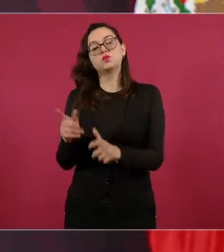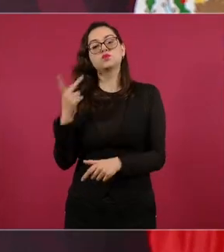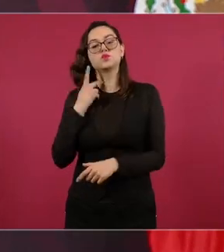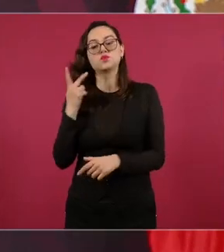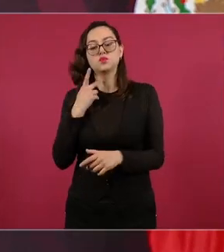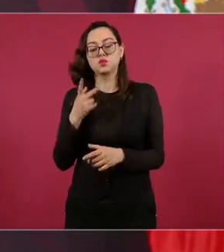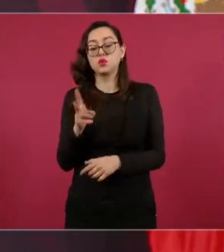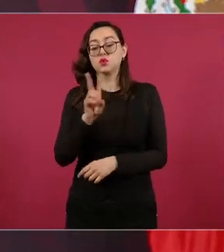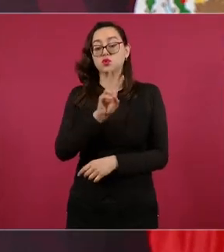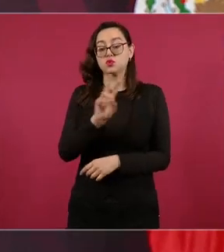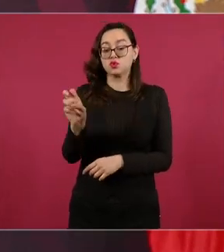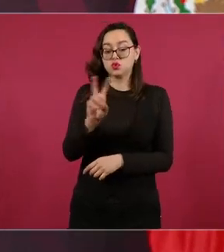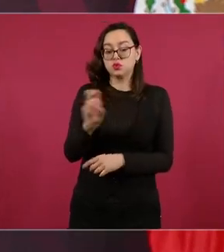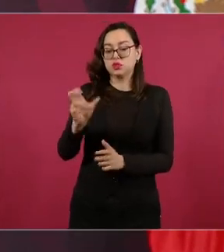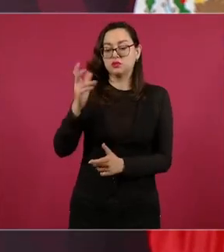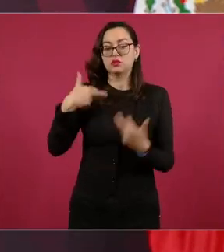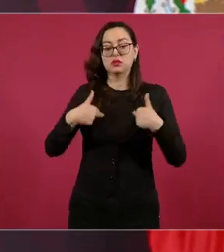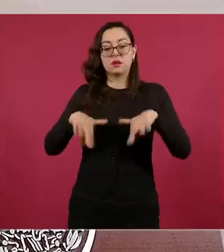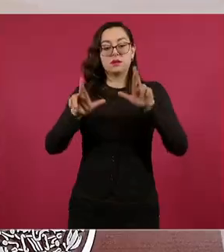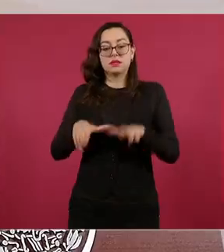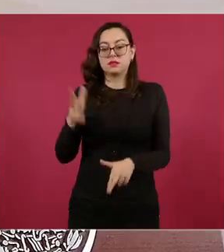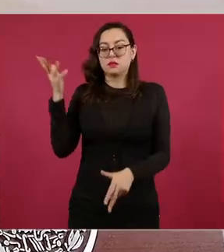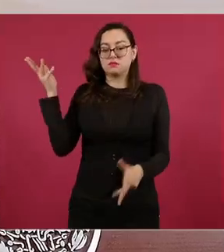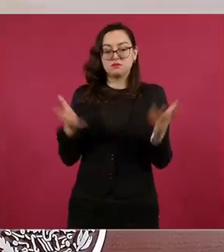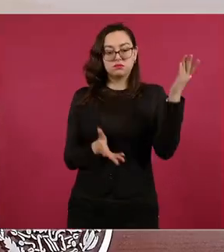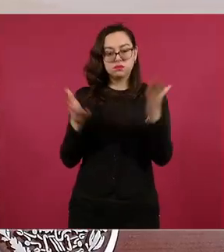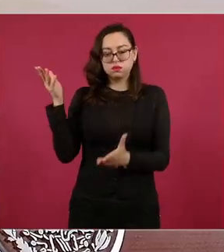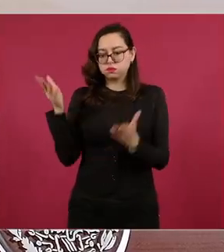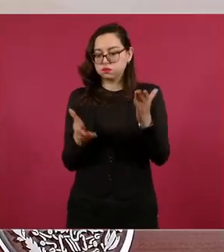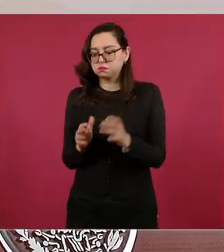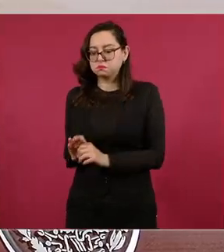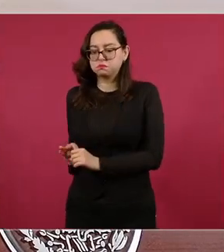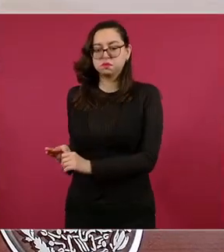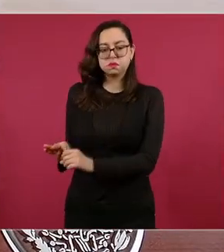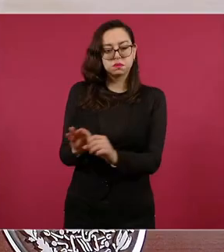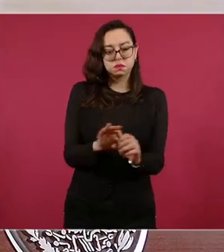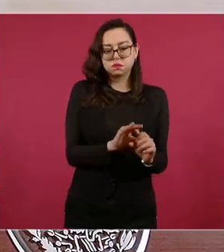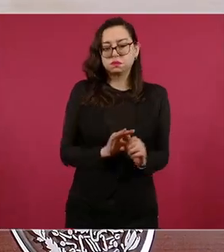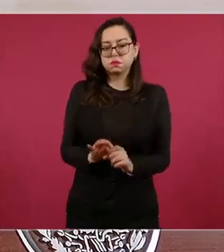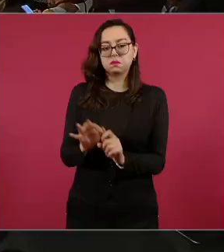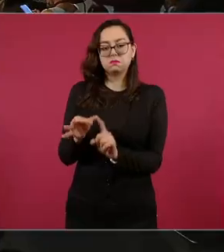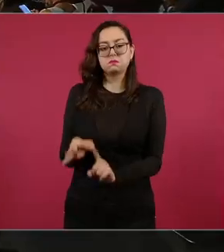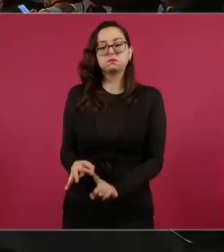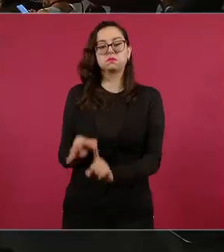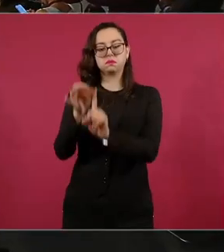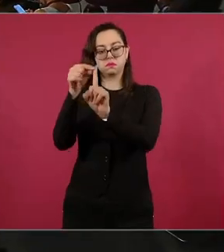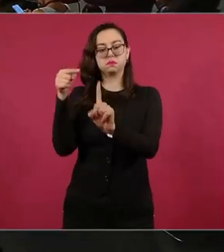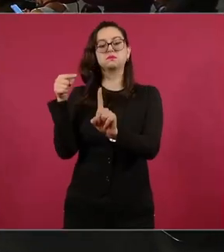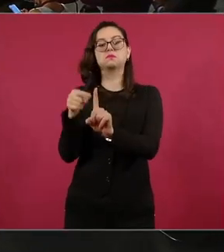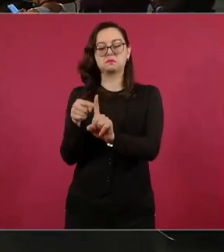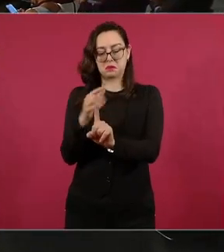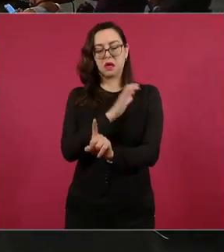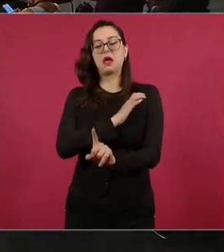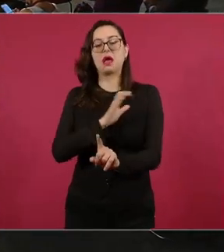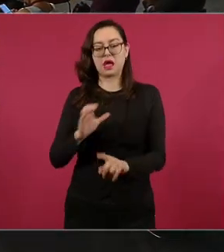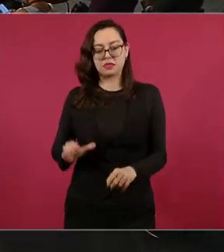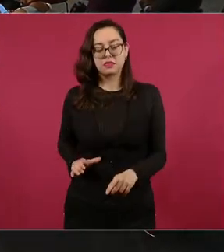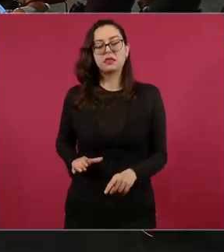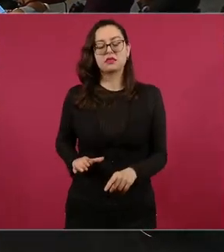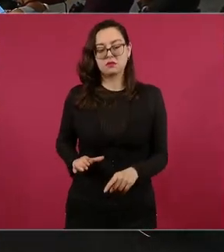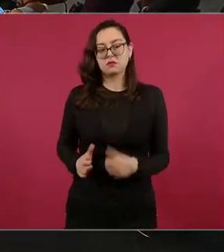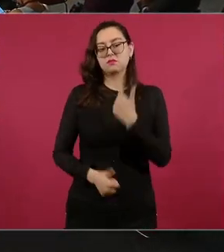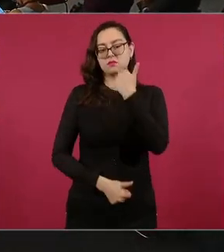doscientos delegados de todo el país eligen de manera democrática a Francisco y Madero como candidato a la